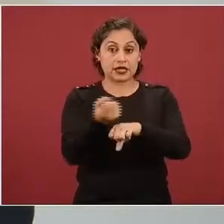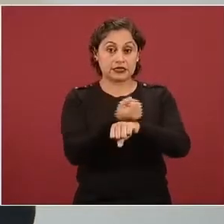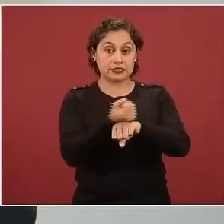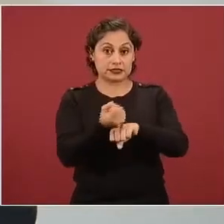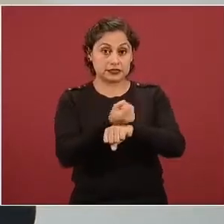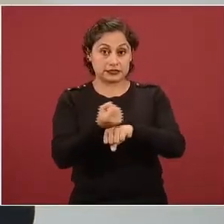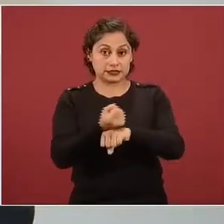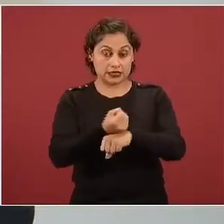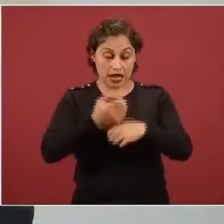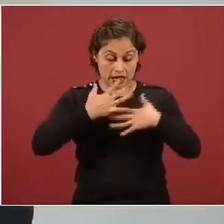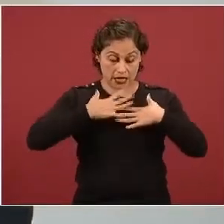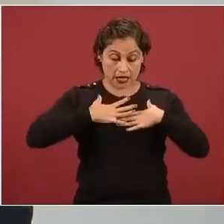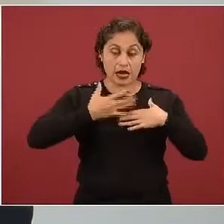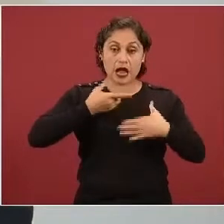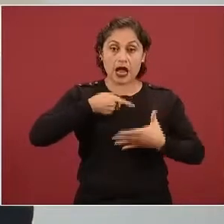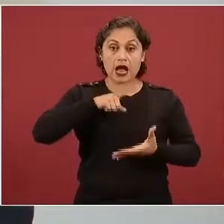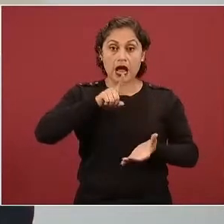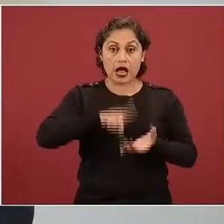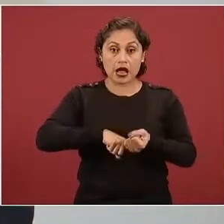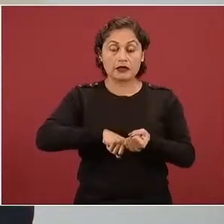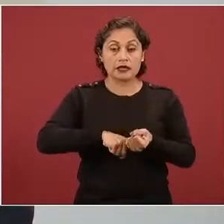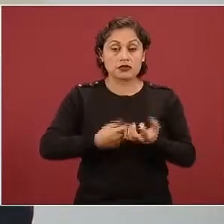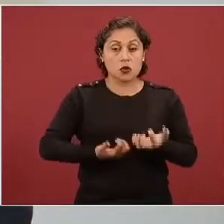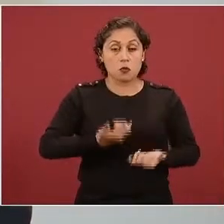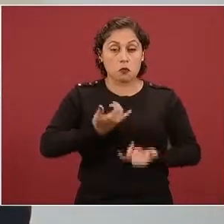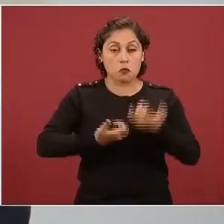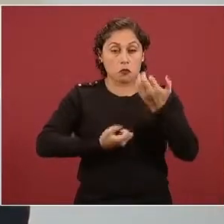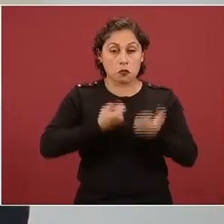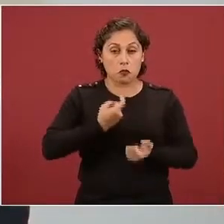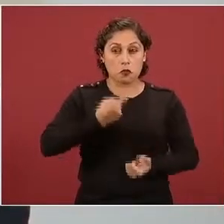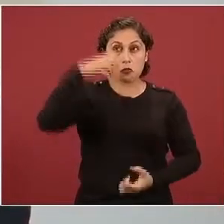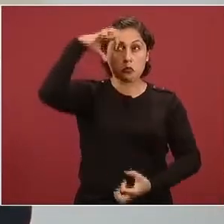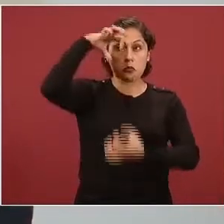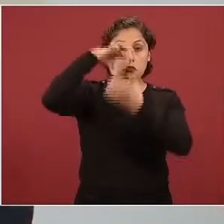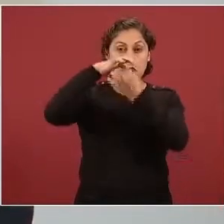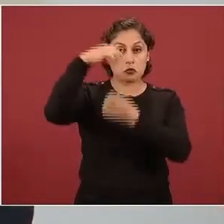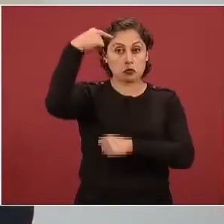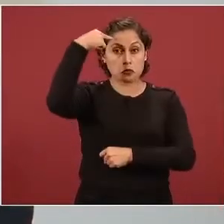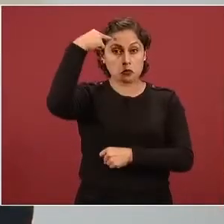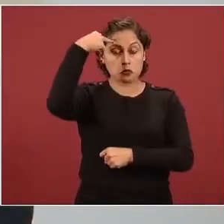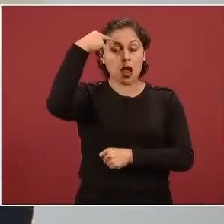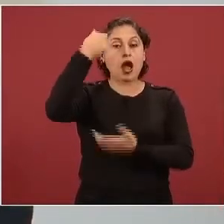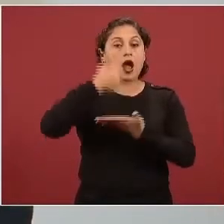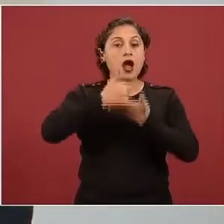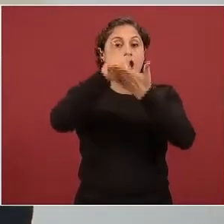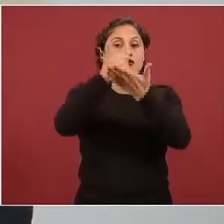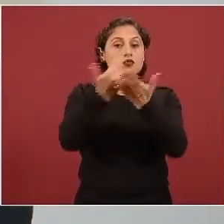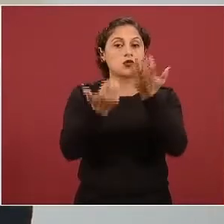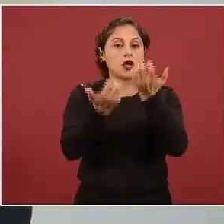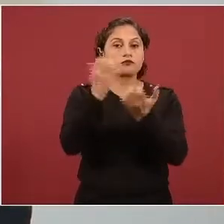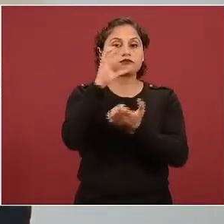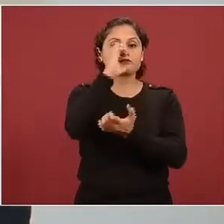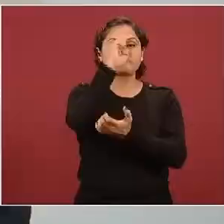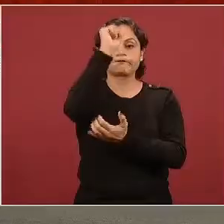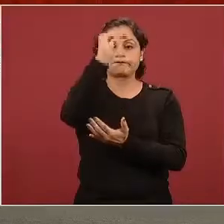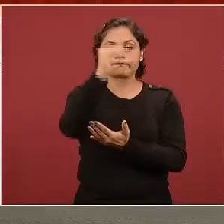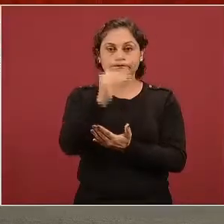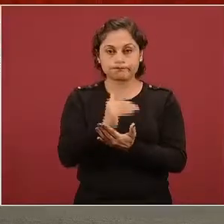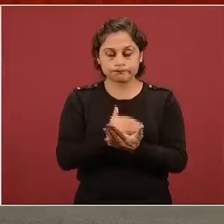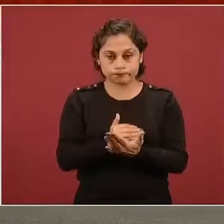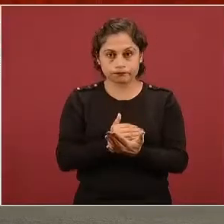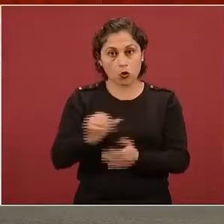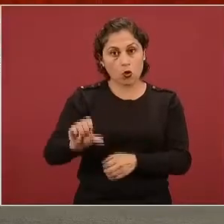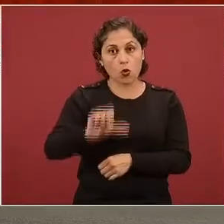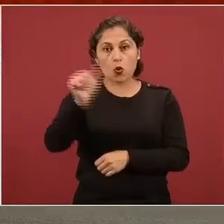región del pecho hasta llegar a la cabeza, donde el cerebro reduce su temperatura. Para